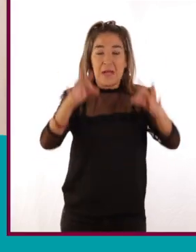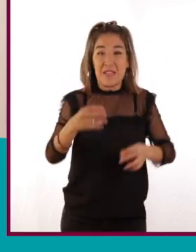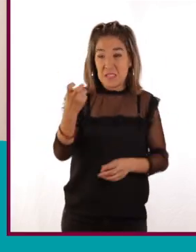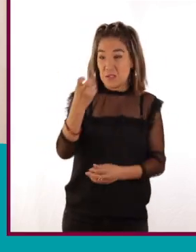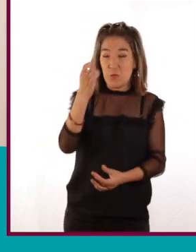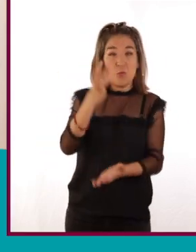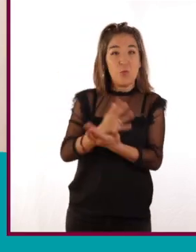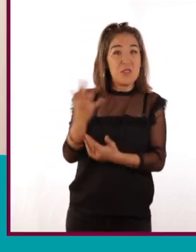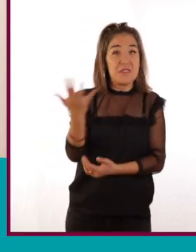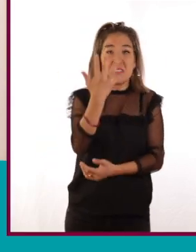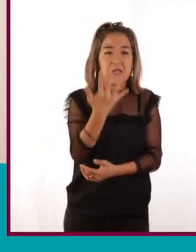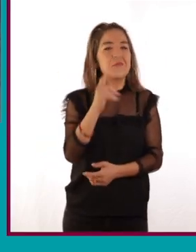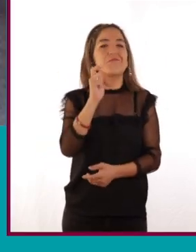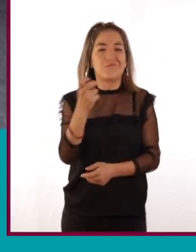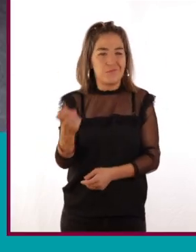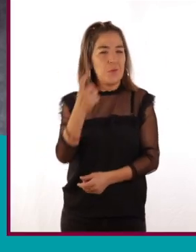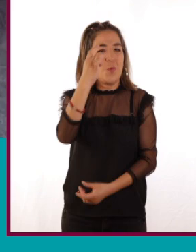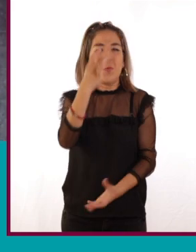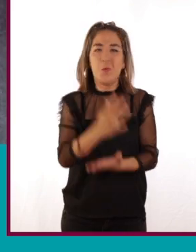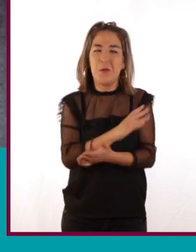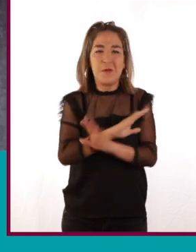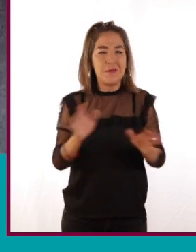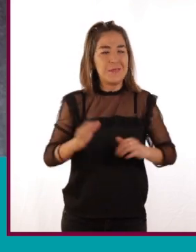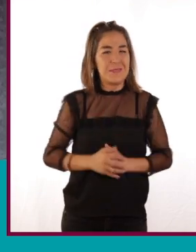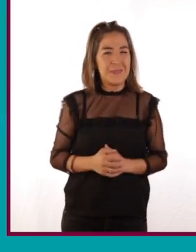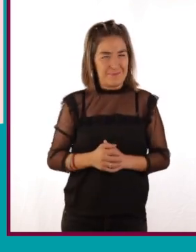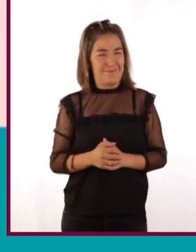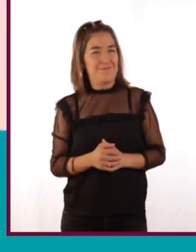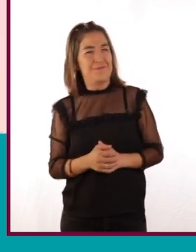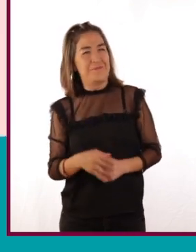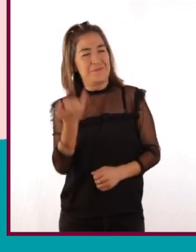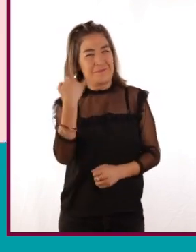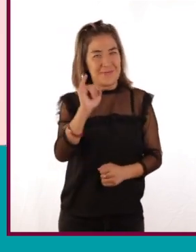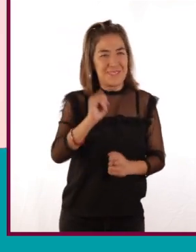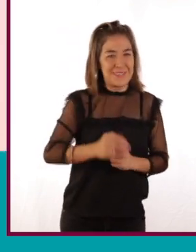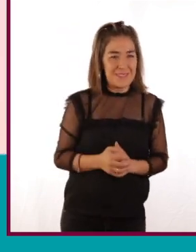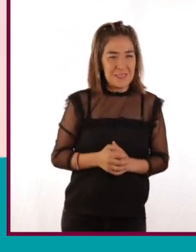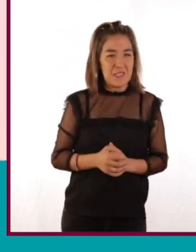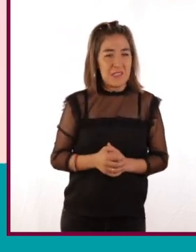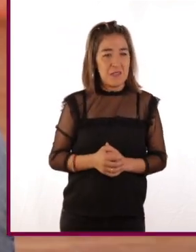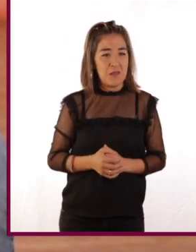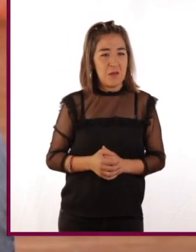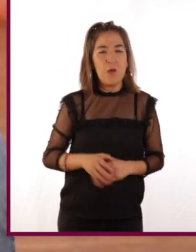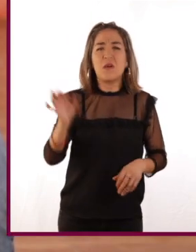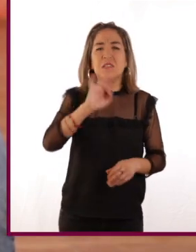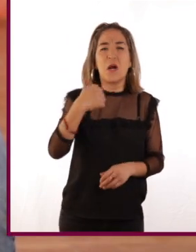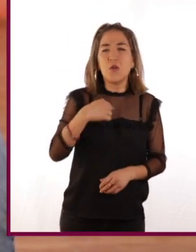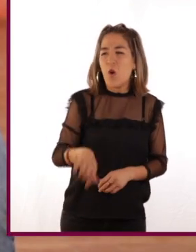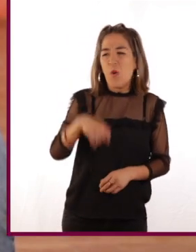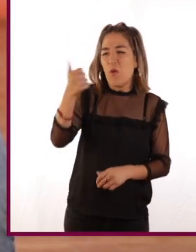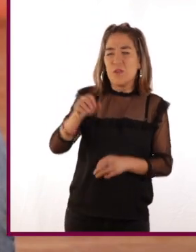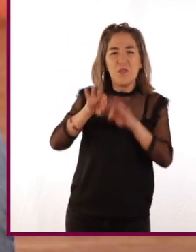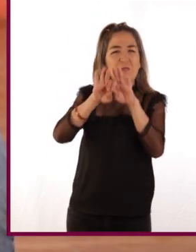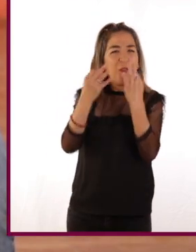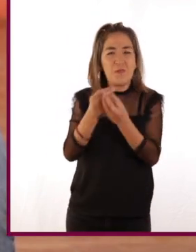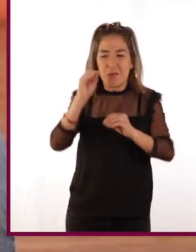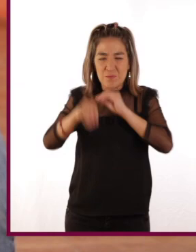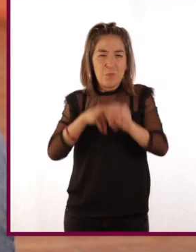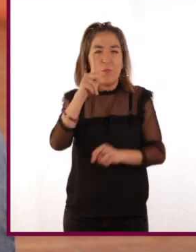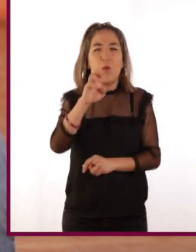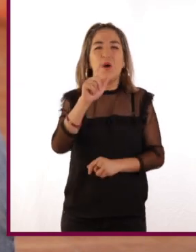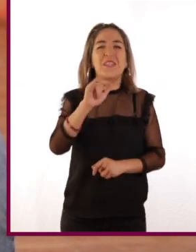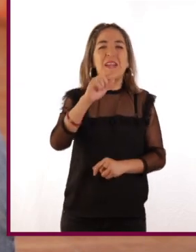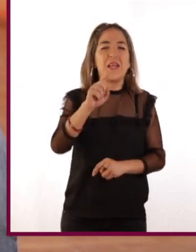esos 5 son los únicos? Sí, son los únicos. Achis, los mariachis. O sea que no puedo hacer un